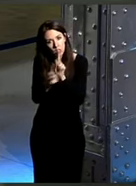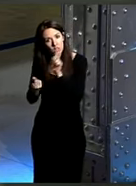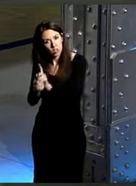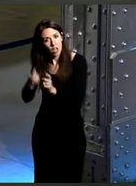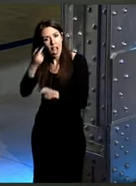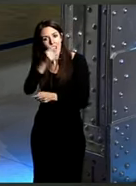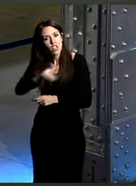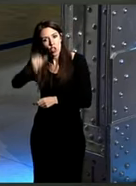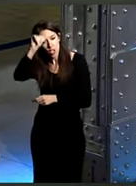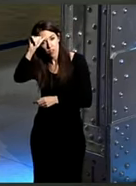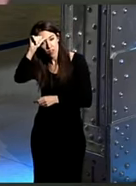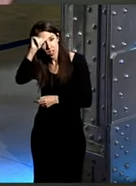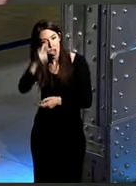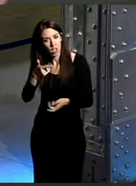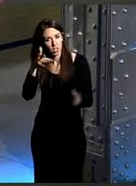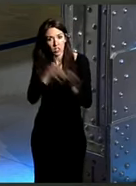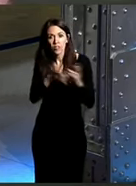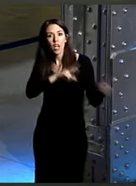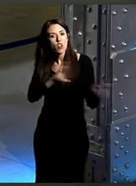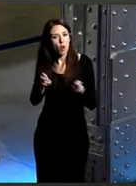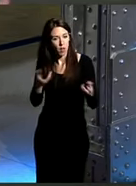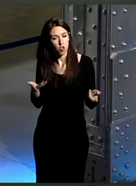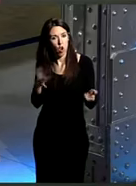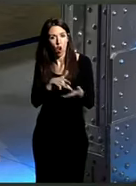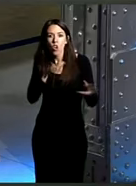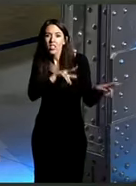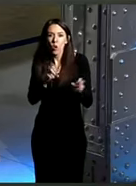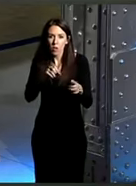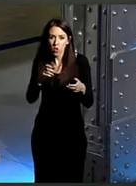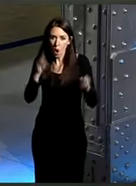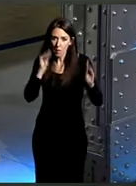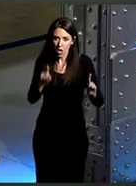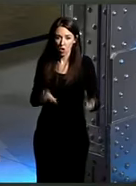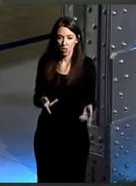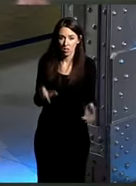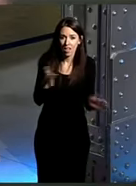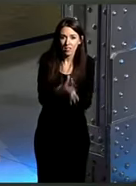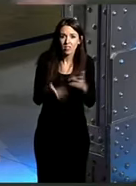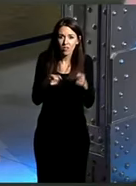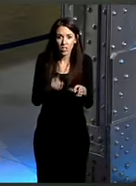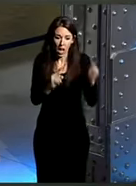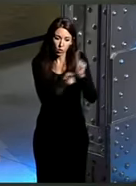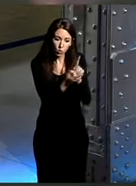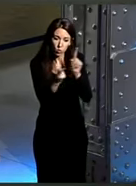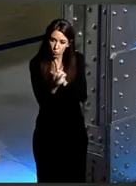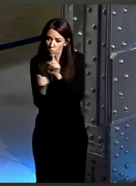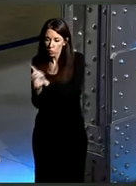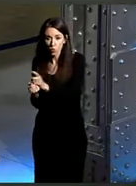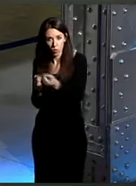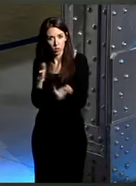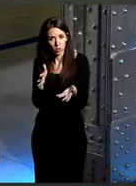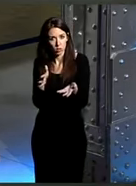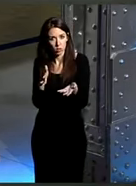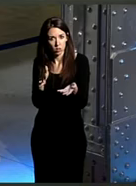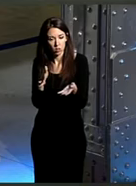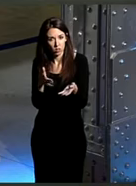en la India. O sea, son cuestiones, cuando hablas de innovación, no estás hablando de innovación pedagógica. Tienes que decir, bueno, este con este y el otro con el otro, espacios.